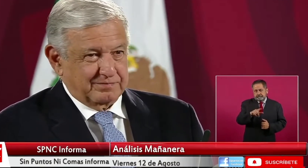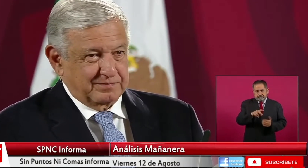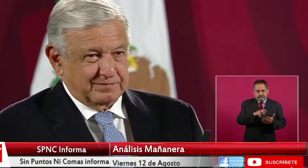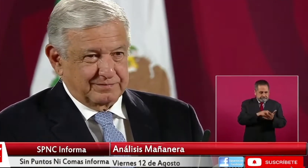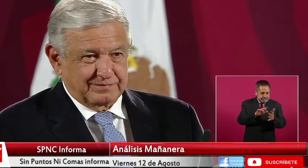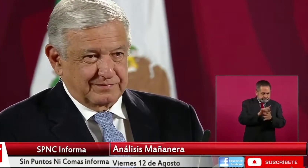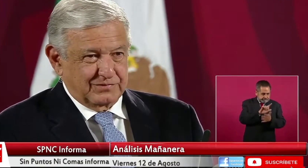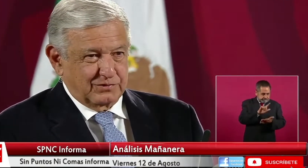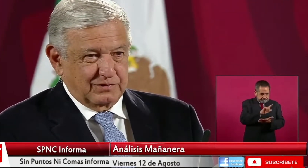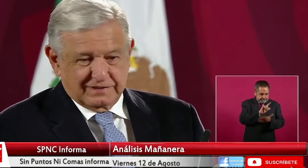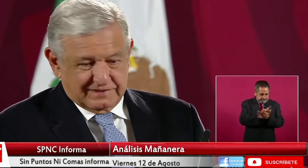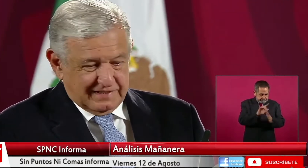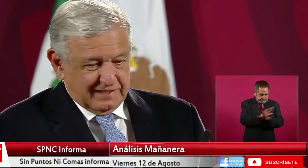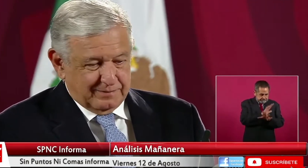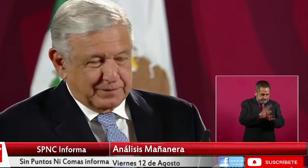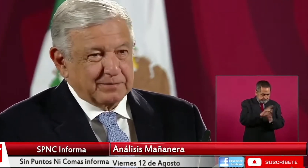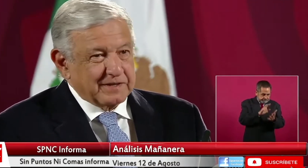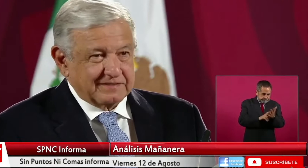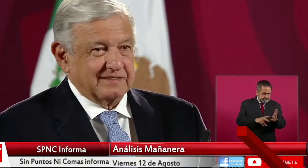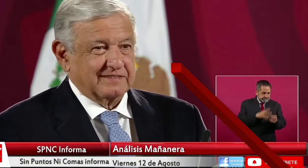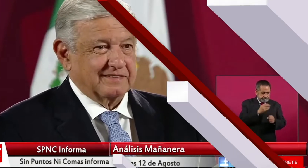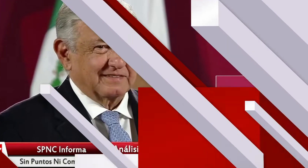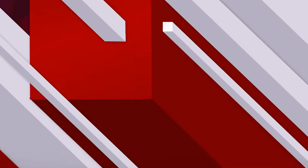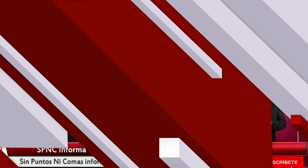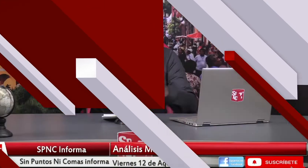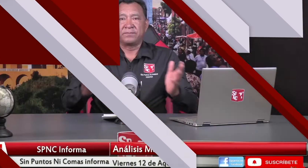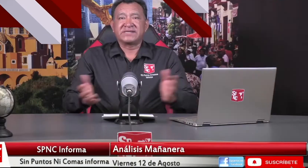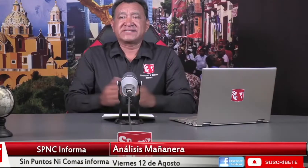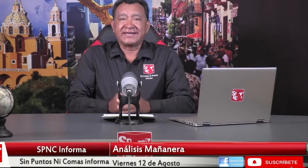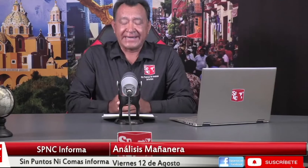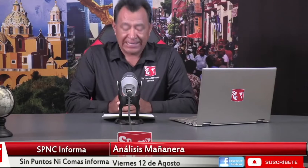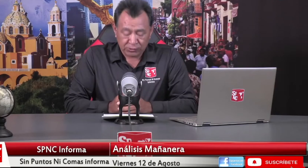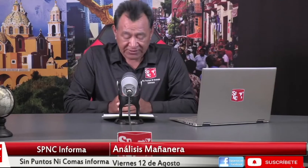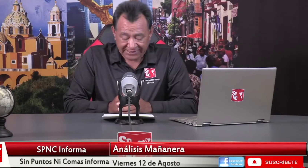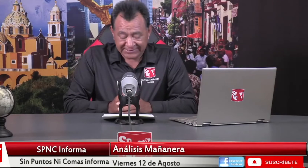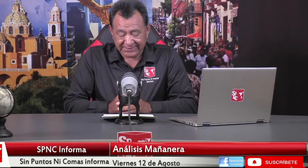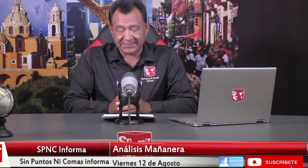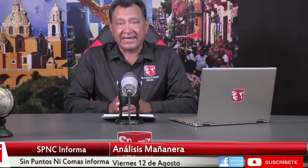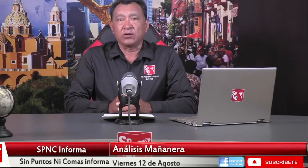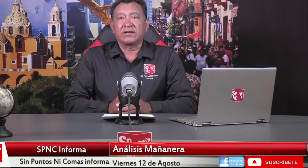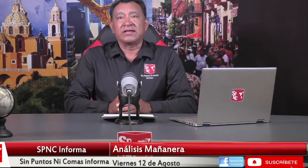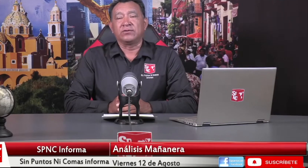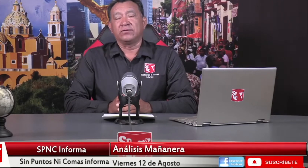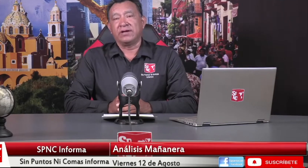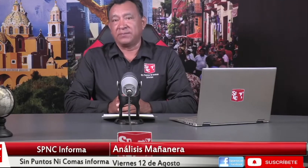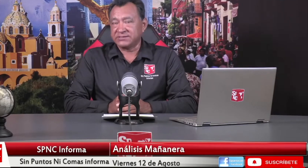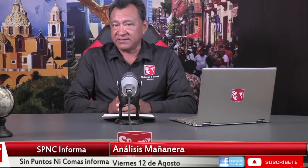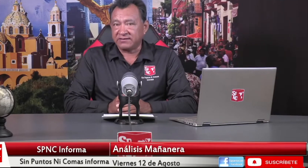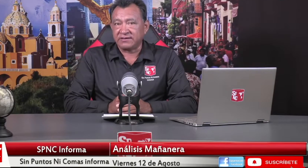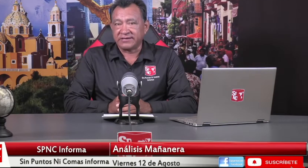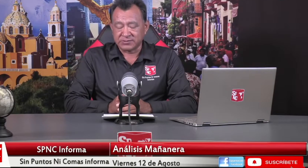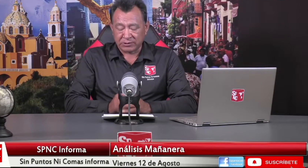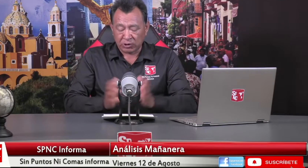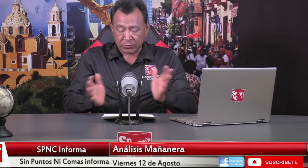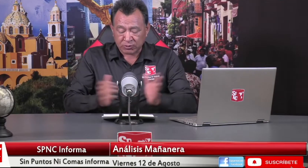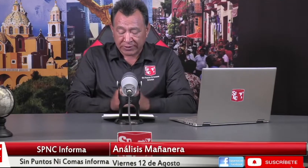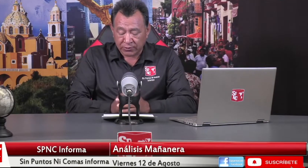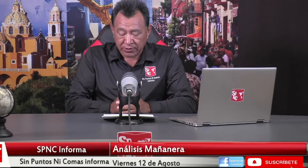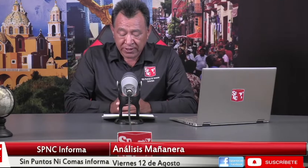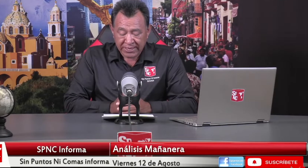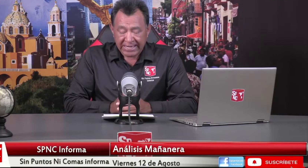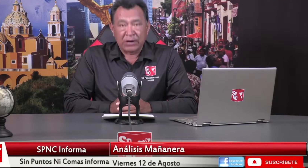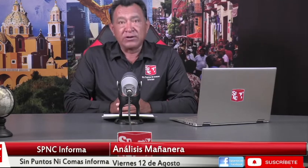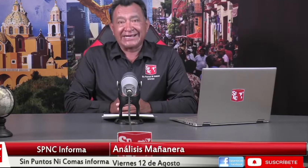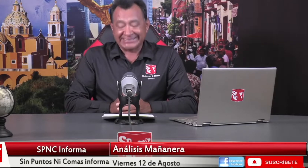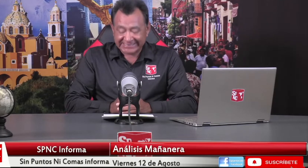antipopulares, yo les diría perversas. Pese a los avances que ha logrado el presidente Andrés Manuel López